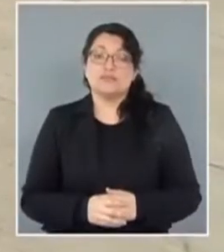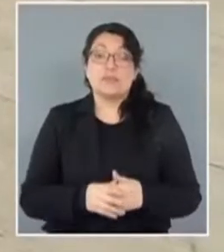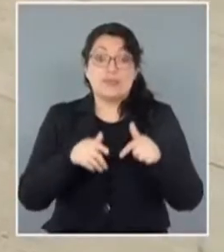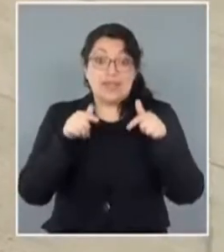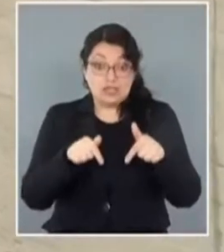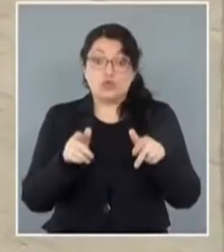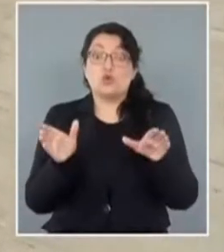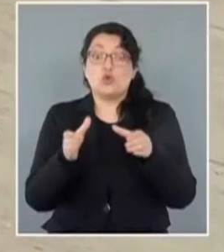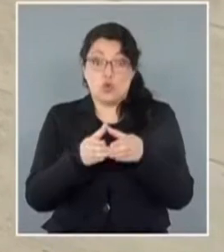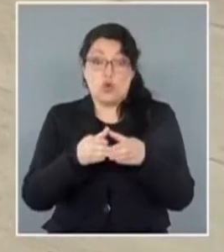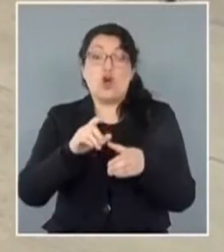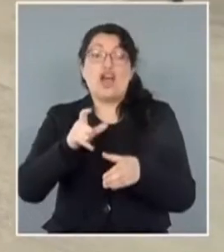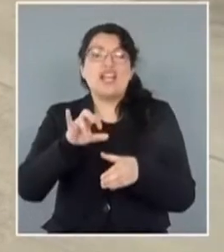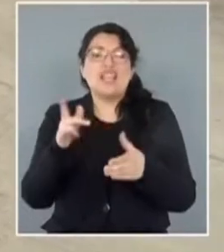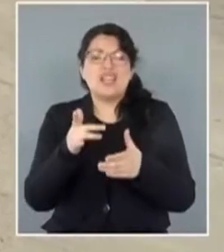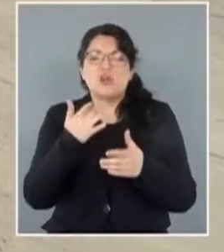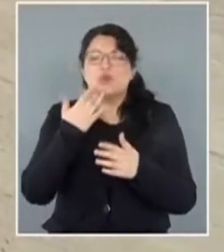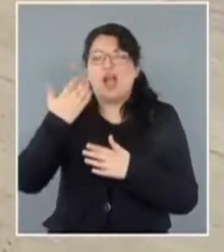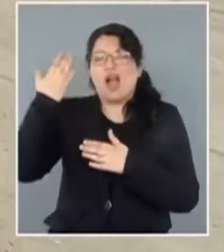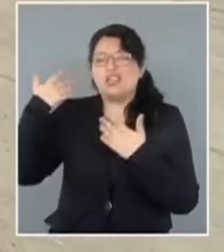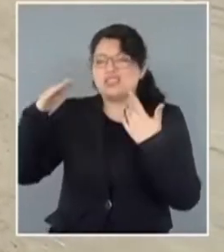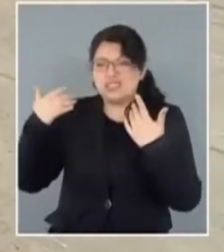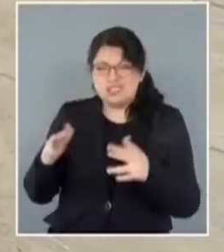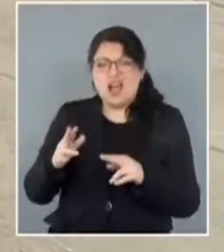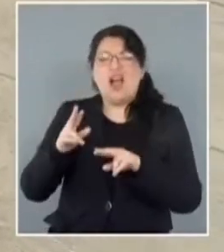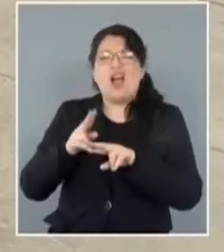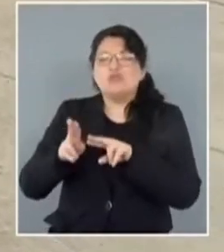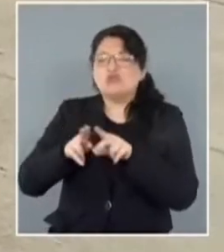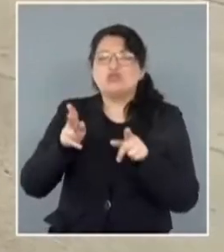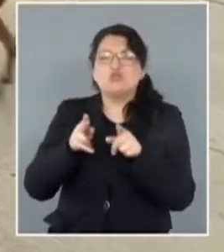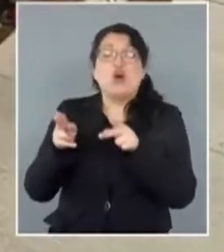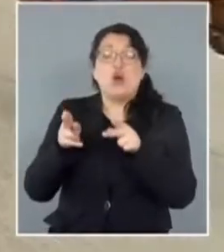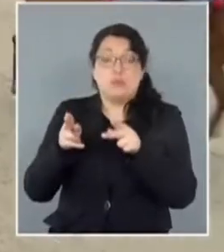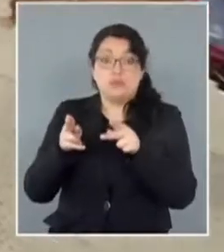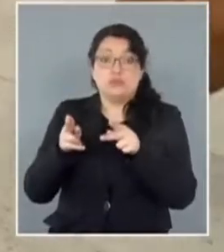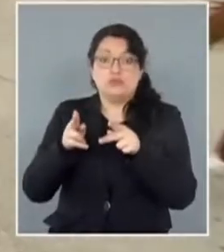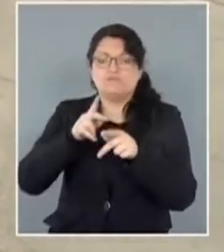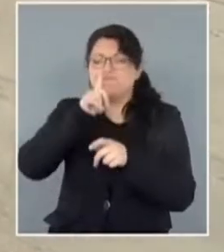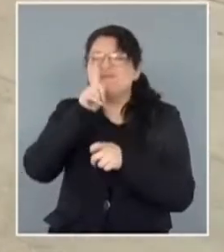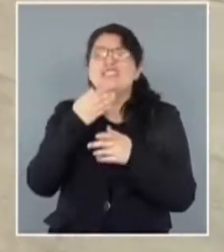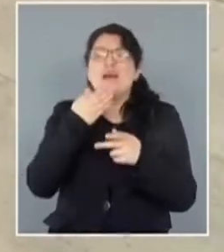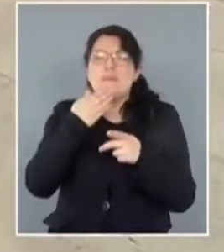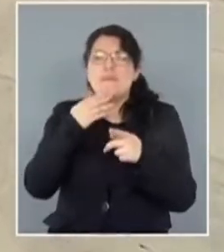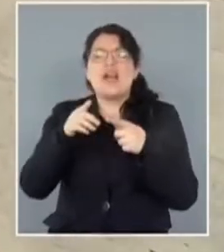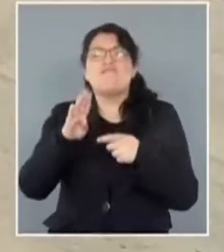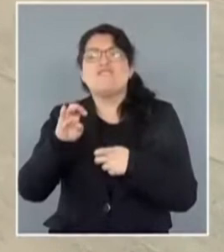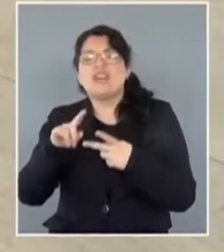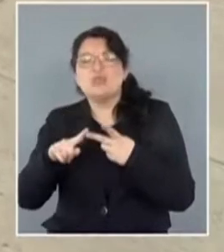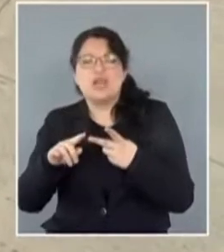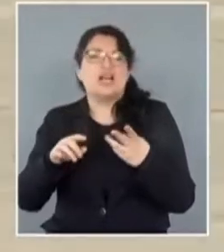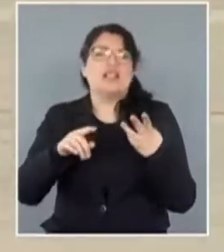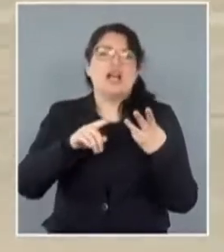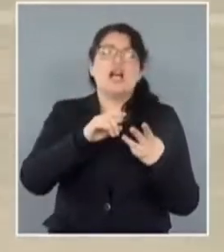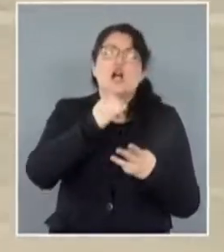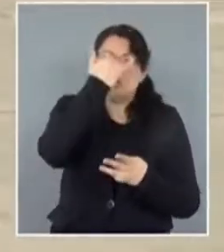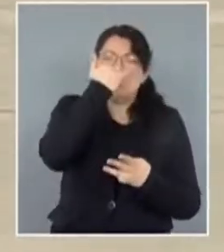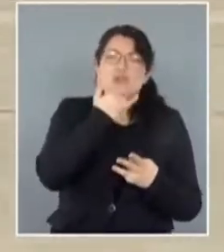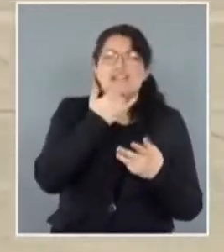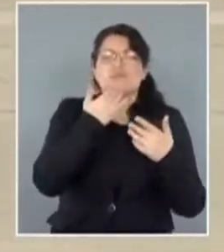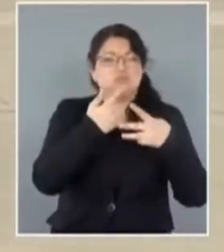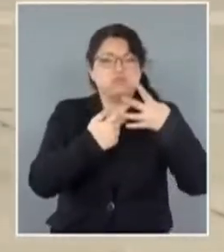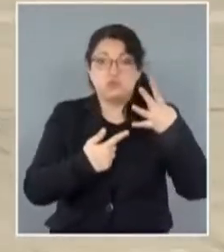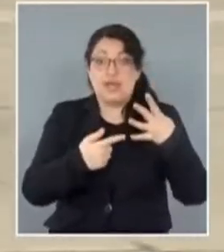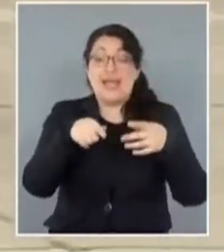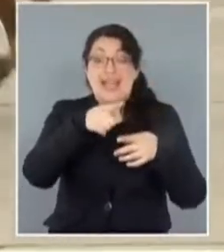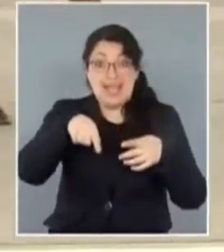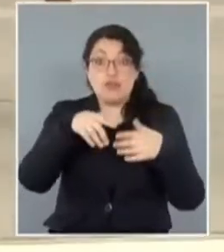Los granaderos, tras cubrirse de gloria en hechos de armas como portada de guía, combate de Batocana y batalla de Yungay, entre otras,